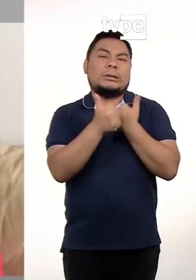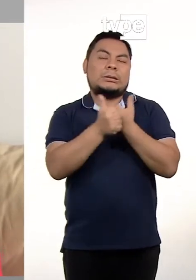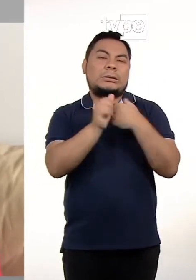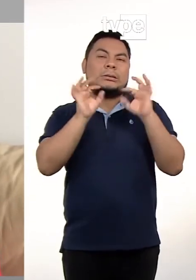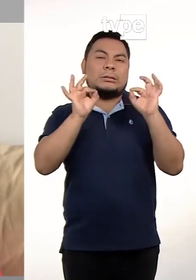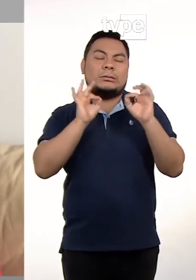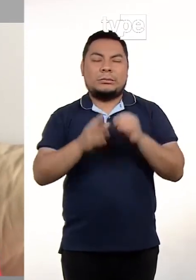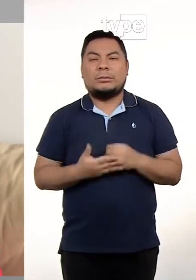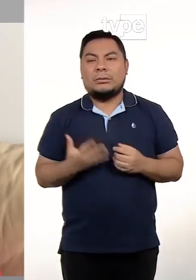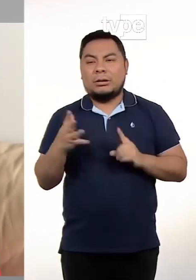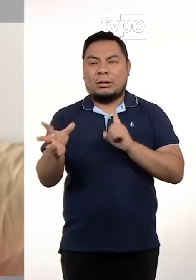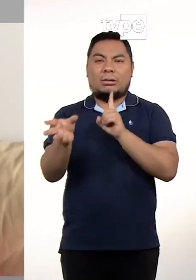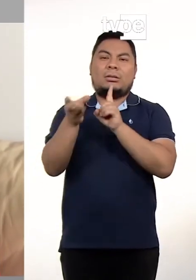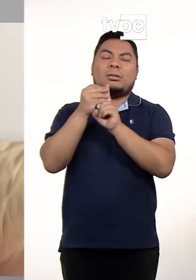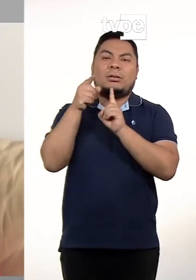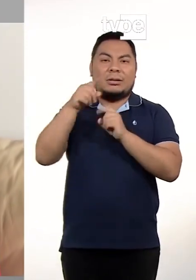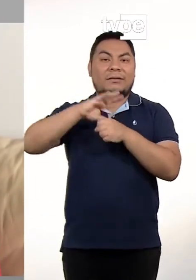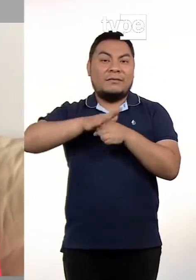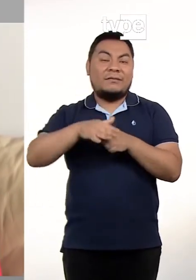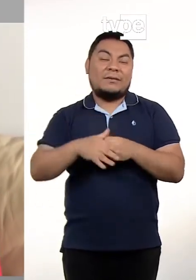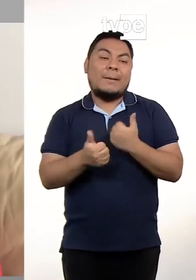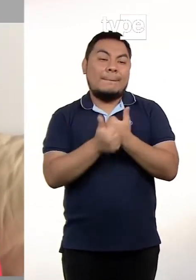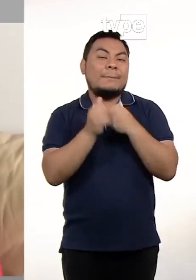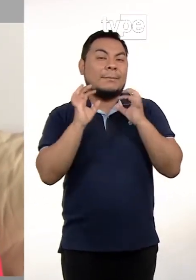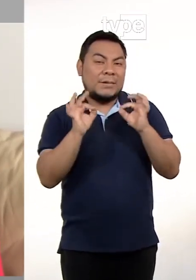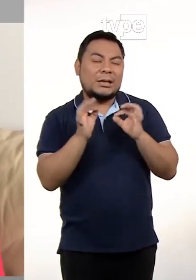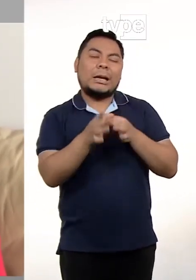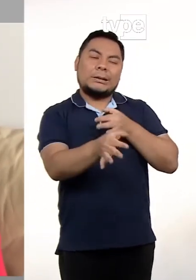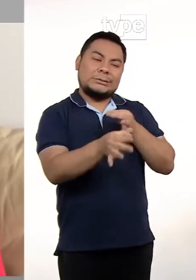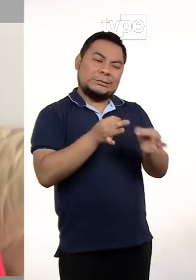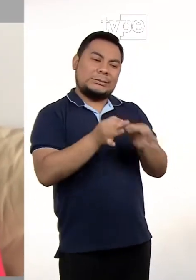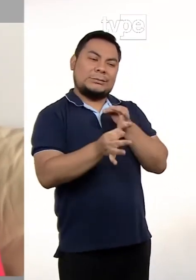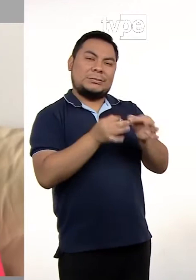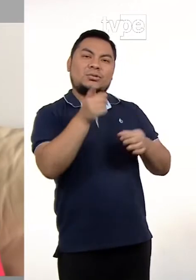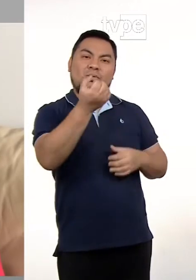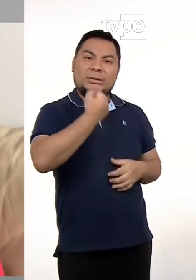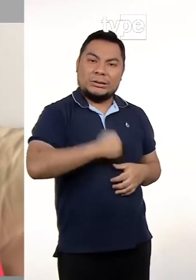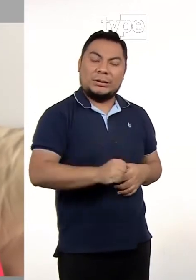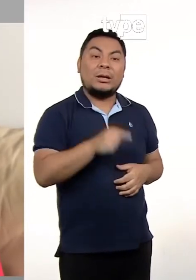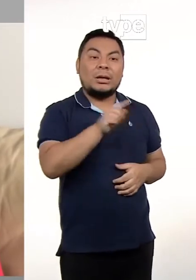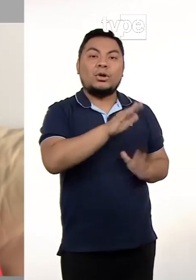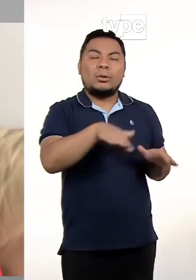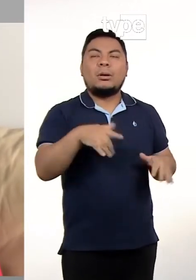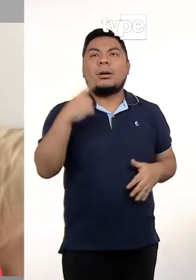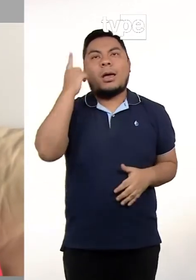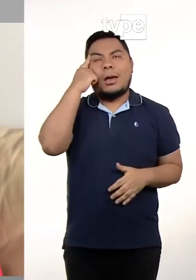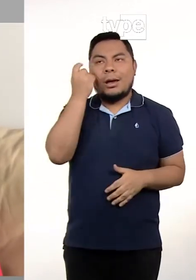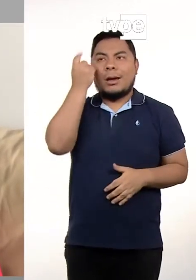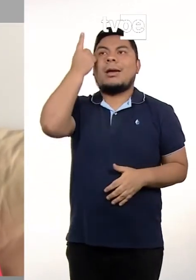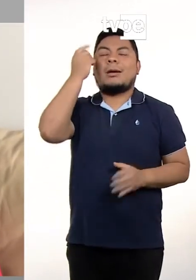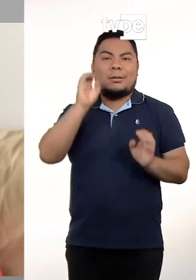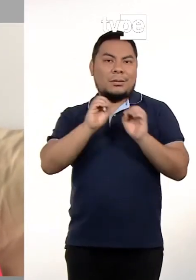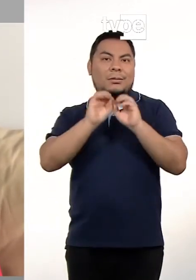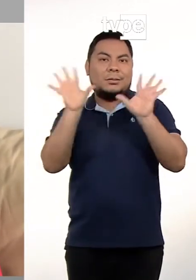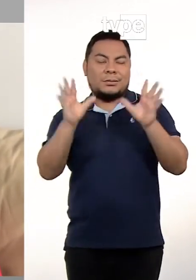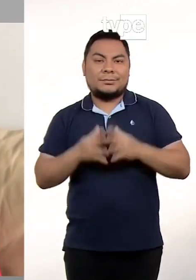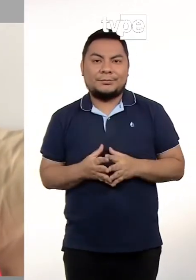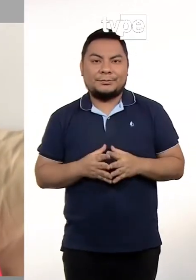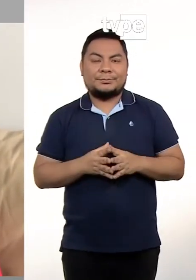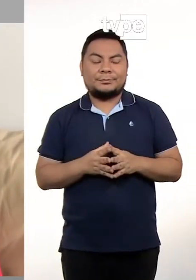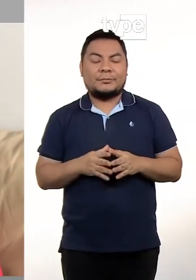un alto riesgo de contaminarnos con la enfermedad. Y eso es bueno que nuestros niños lo